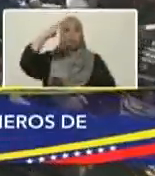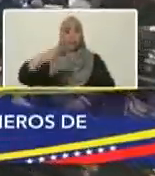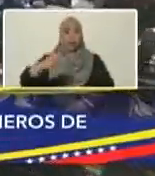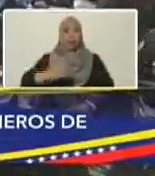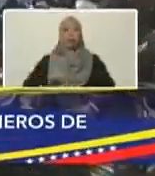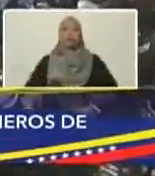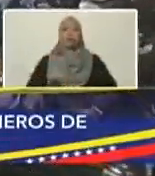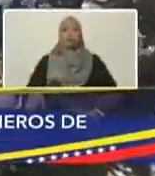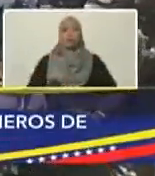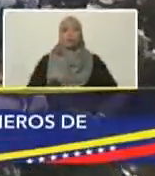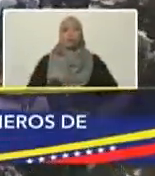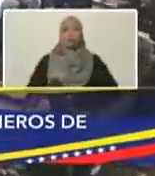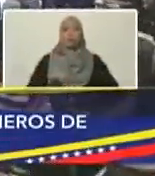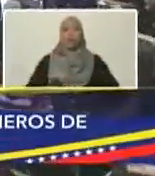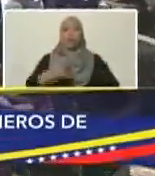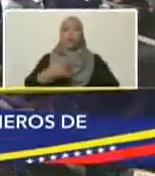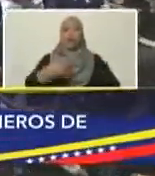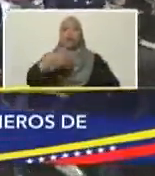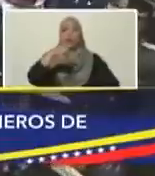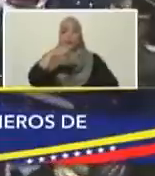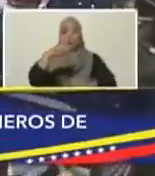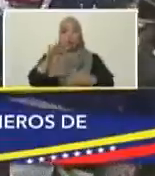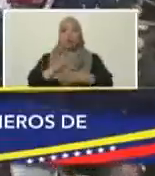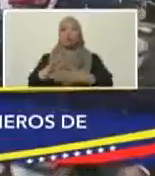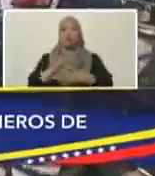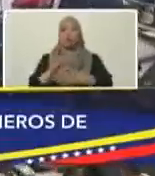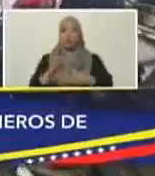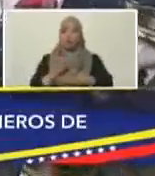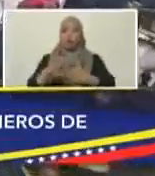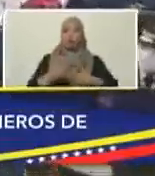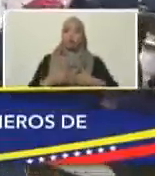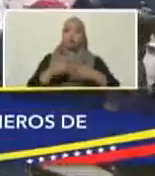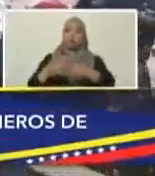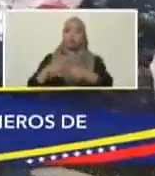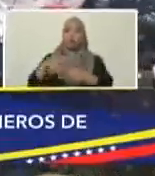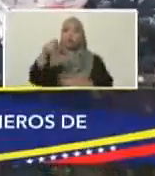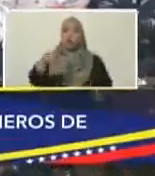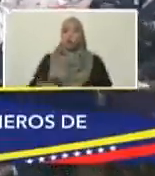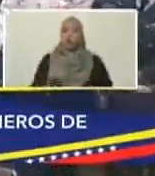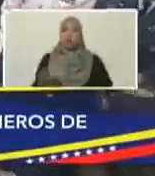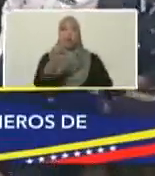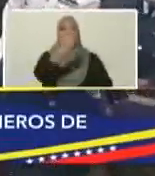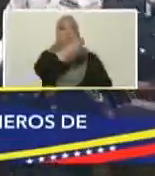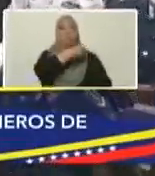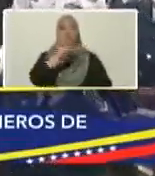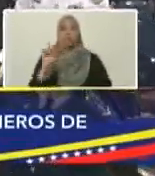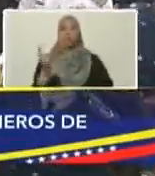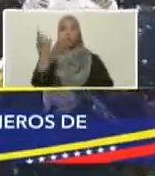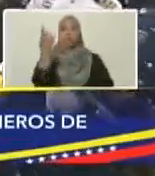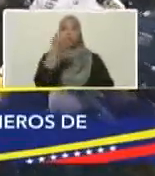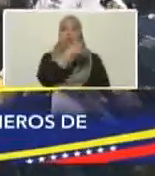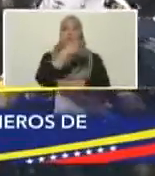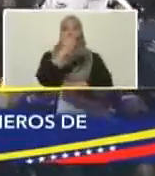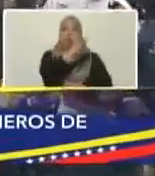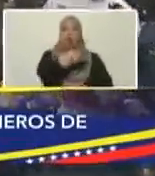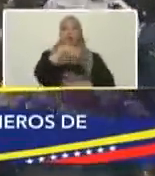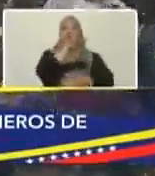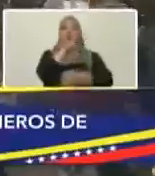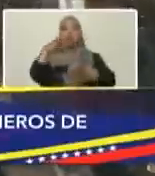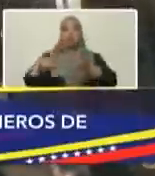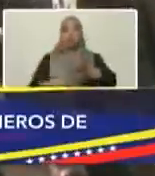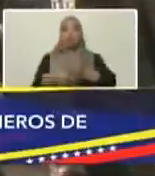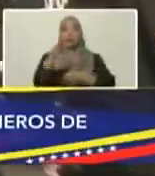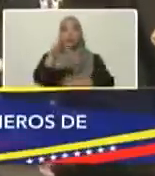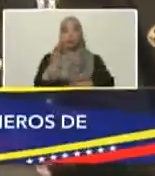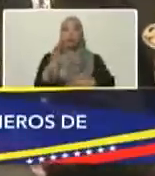Bolivariana, y en uso de las facultades conferidas, se asciende al grado inmediato superior, general de brigada, vicealmirante, general de brigada